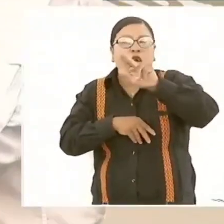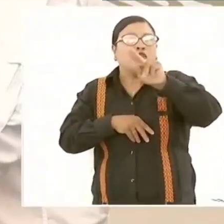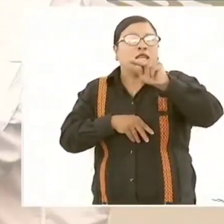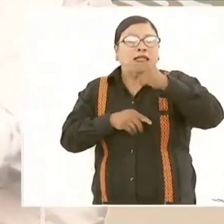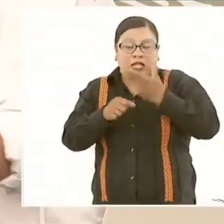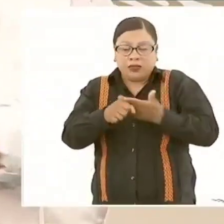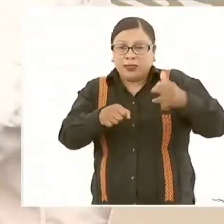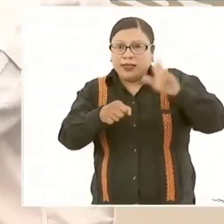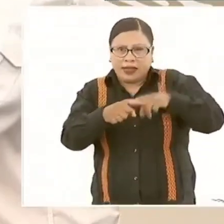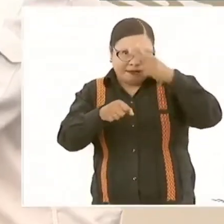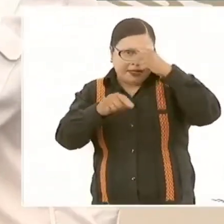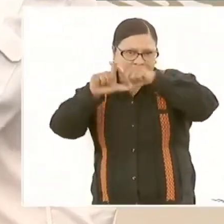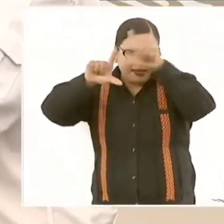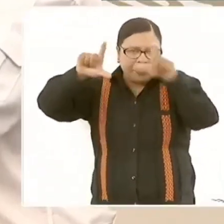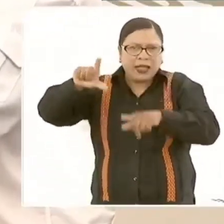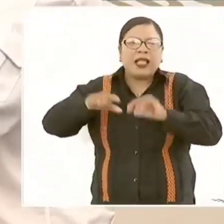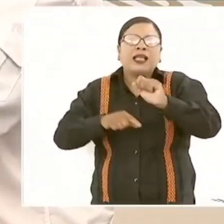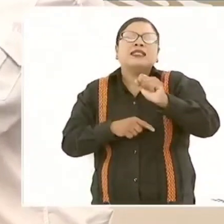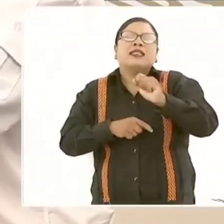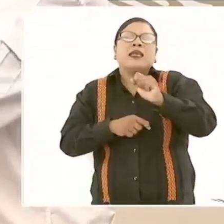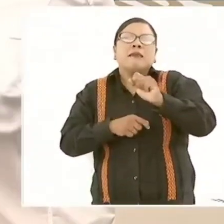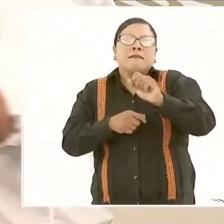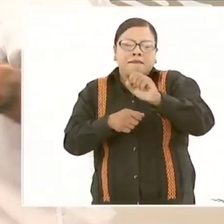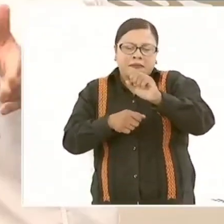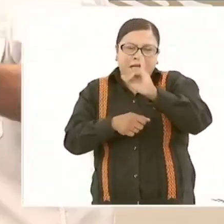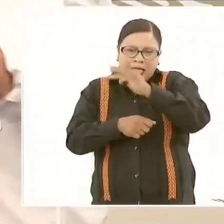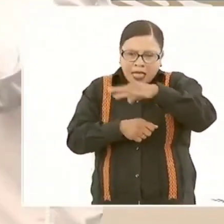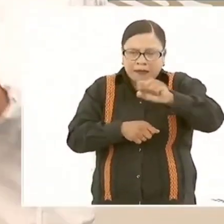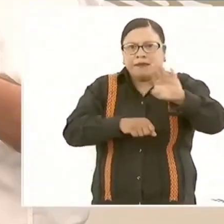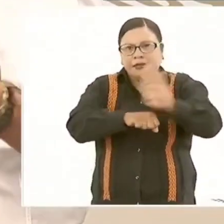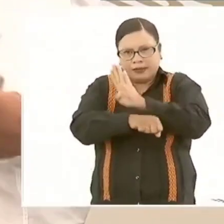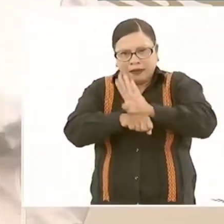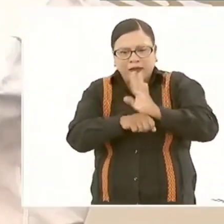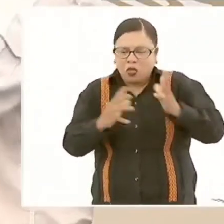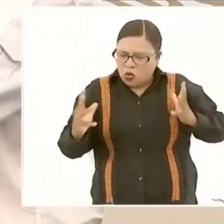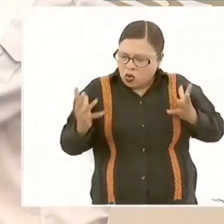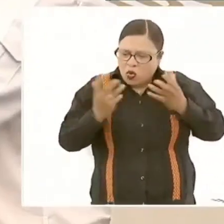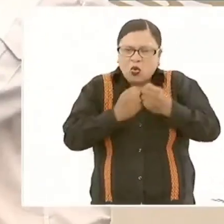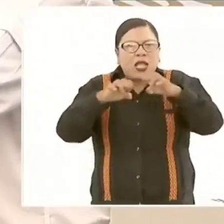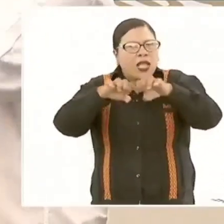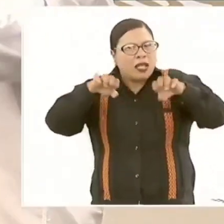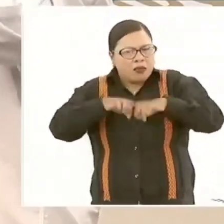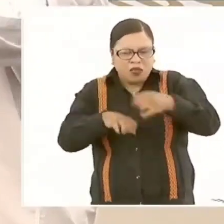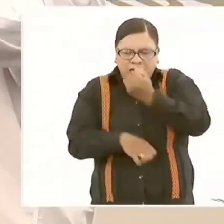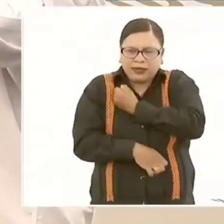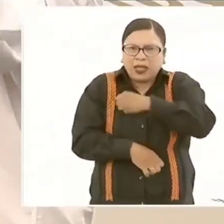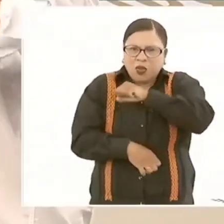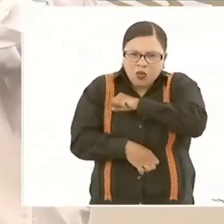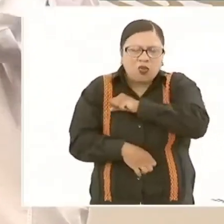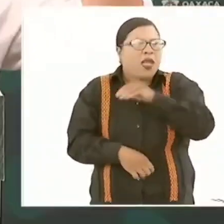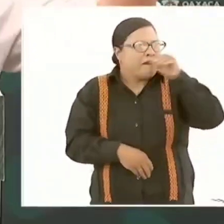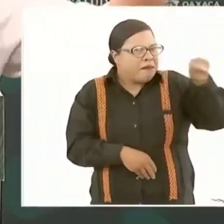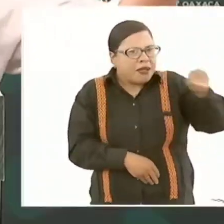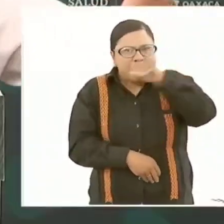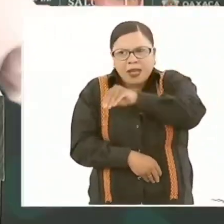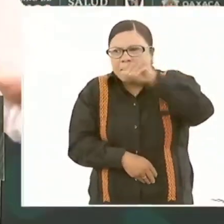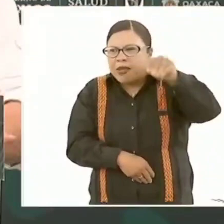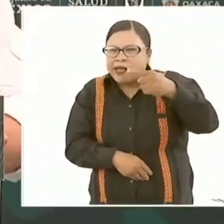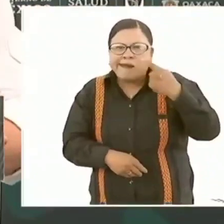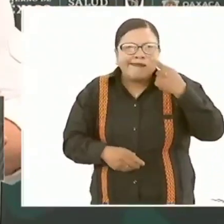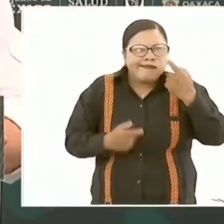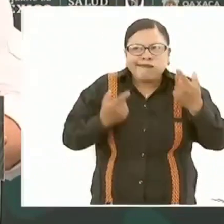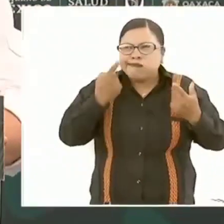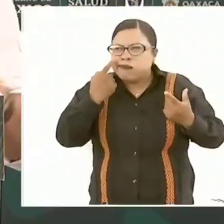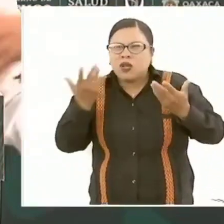el país del programa IMSS-Bienestar. Con todo el gabinete de salud fuimos acompañándolo para poder dimensionar